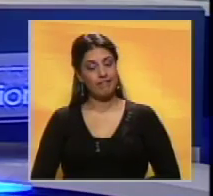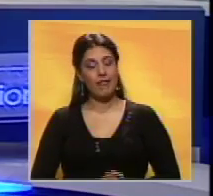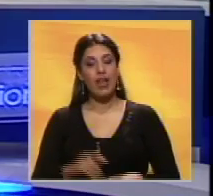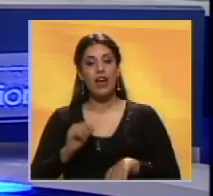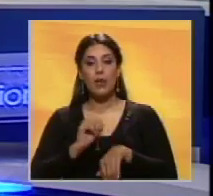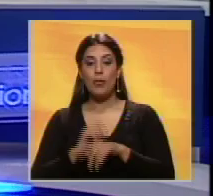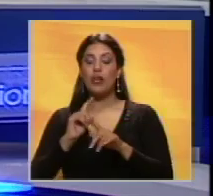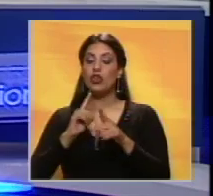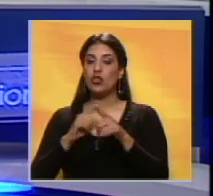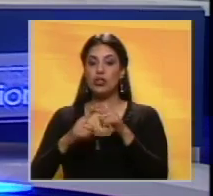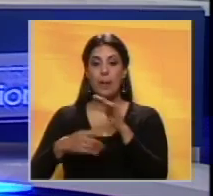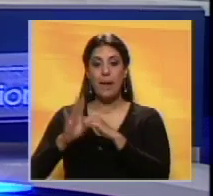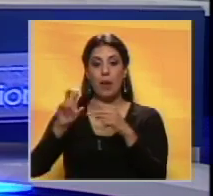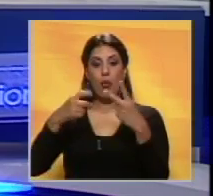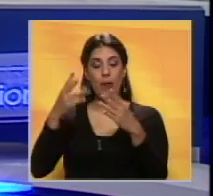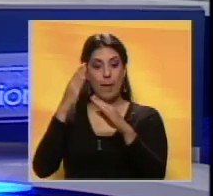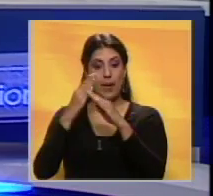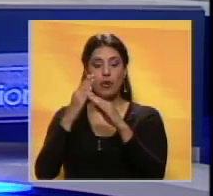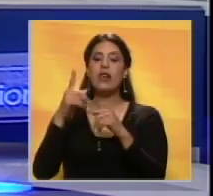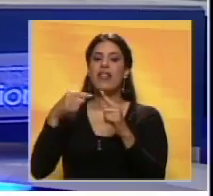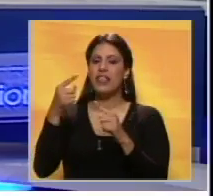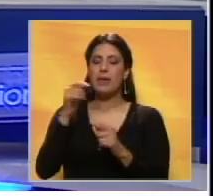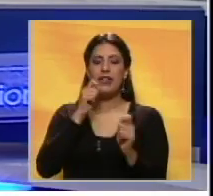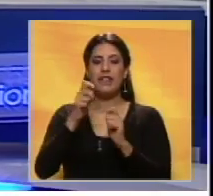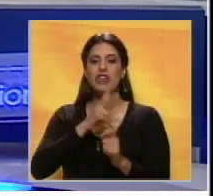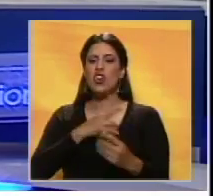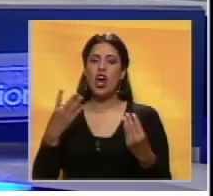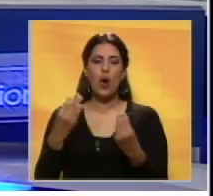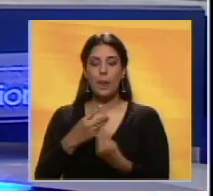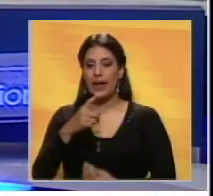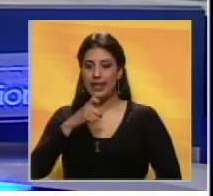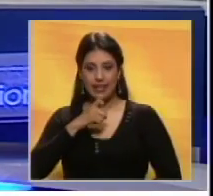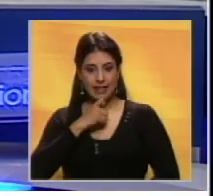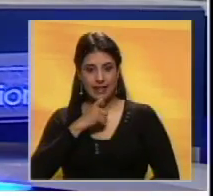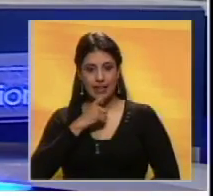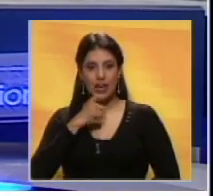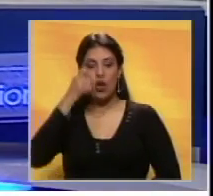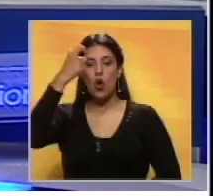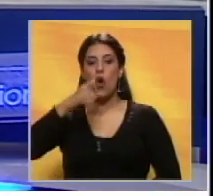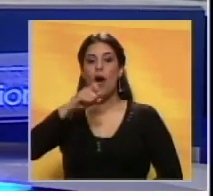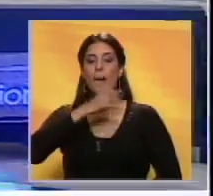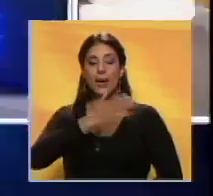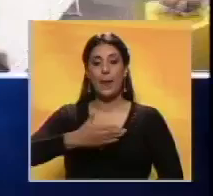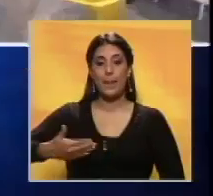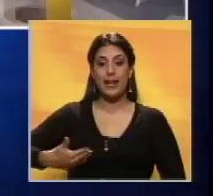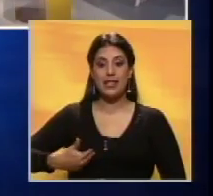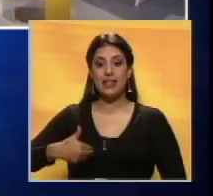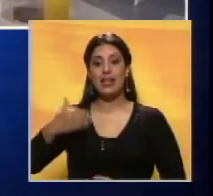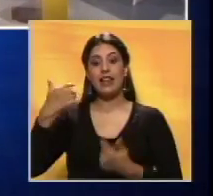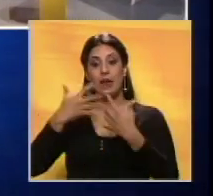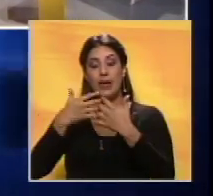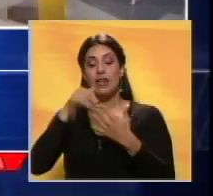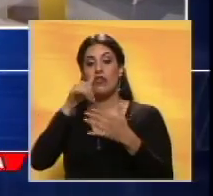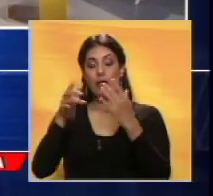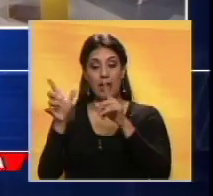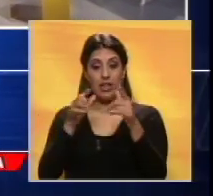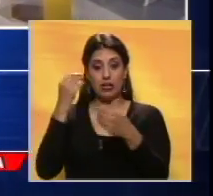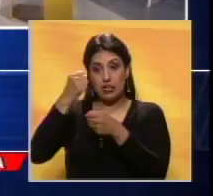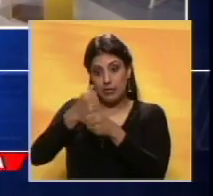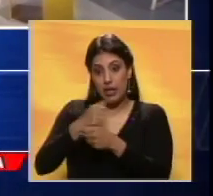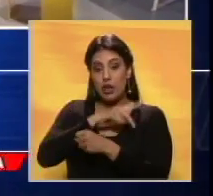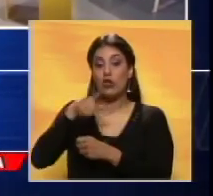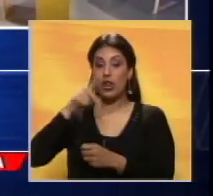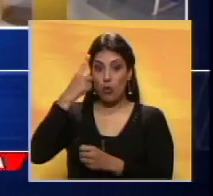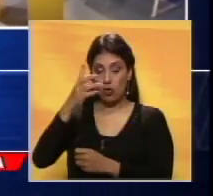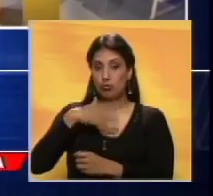Bien, amigos, vamos entonces a una nueva pausa. A regreso en Entrevista a Venevisión nos acompaña Eduardo Fernández, presidente del IFEDEC. Ya está aquí en el estudio con